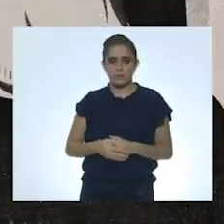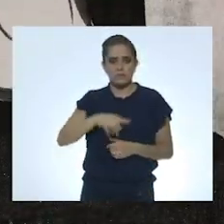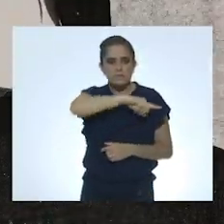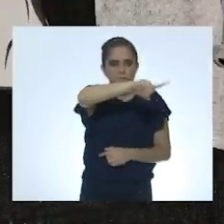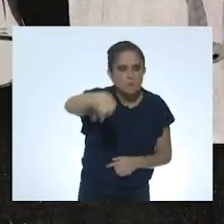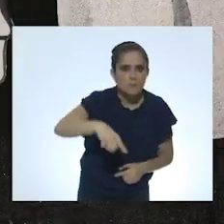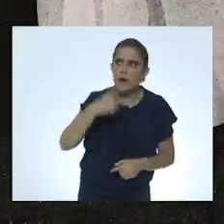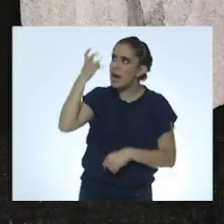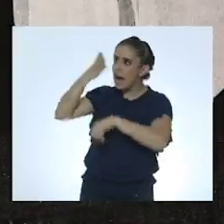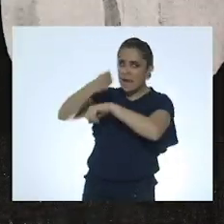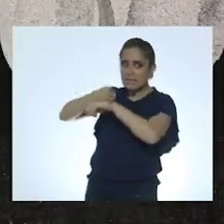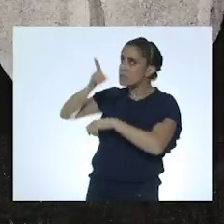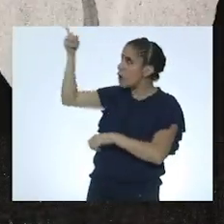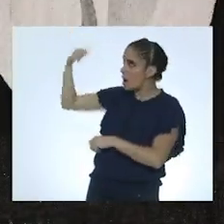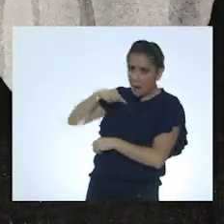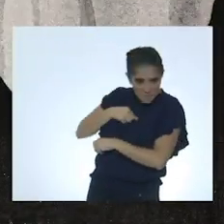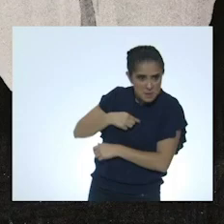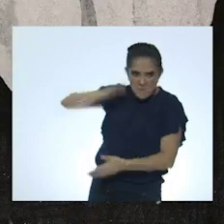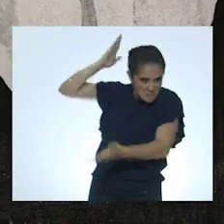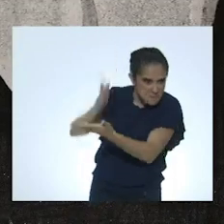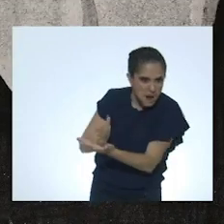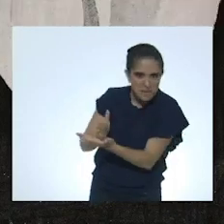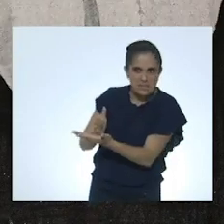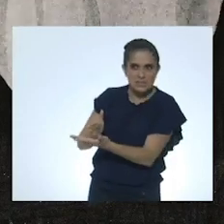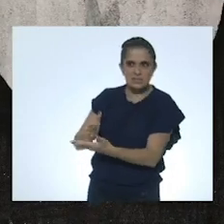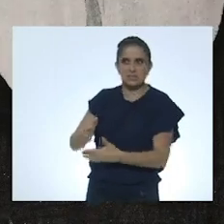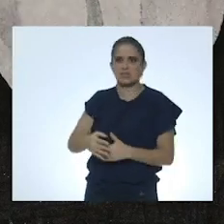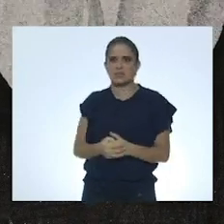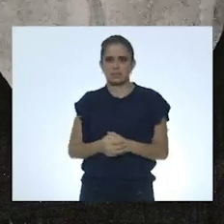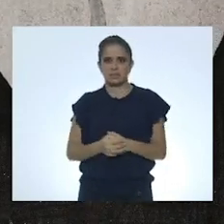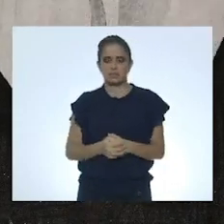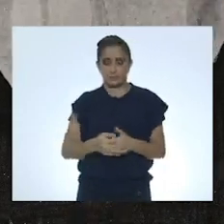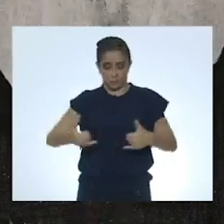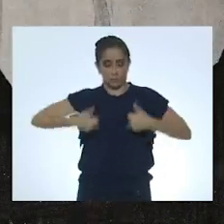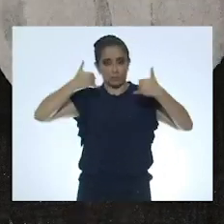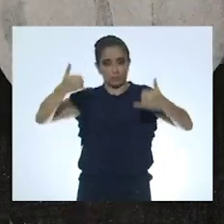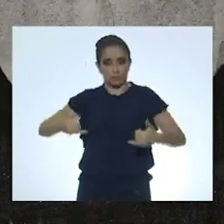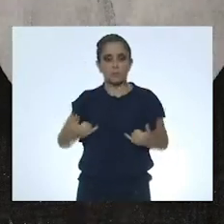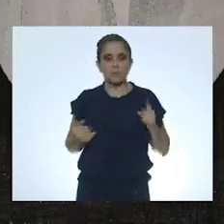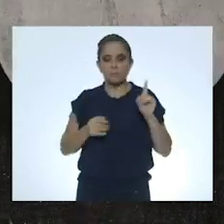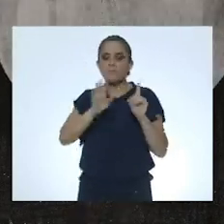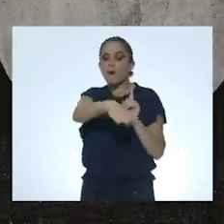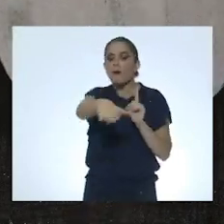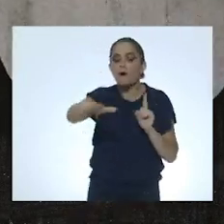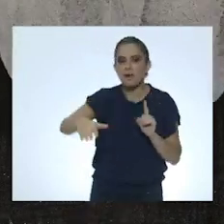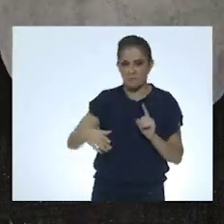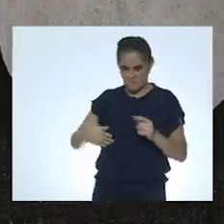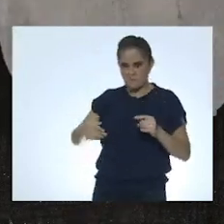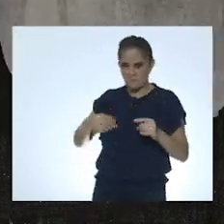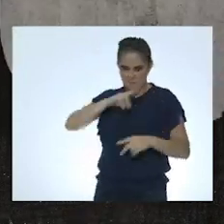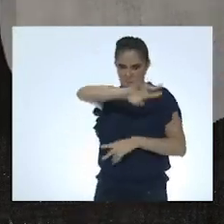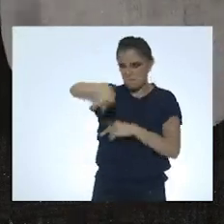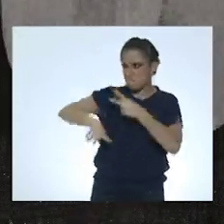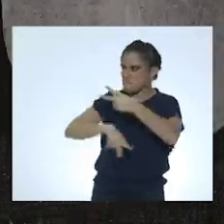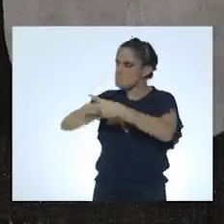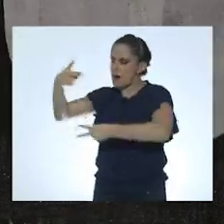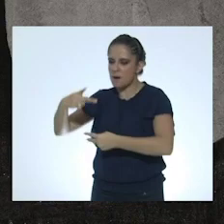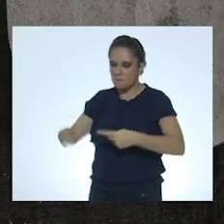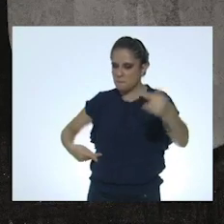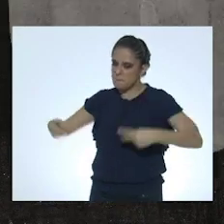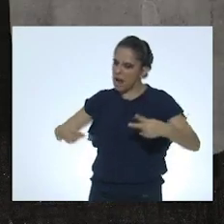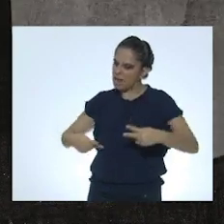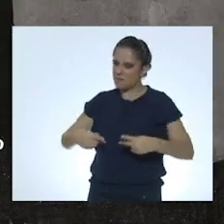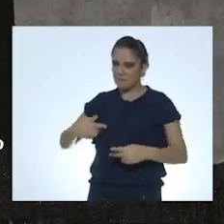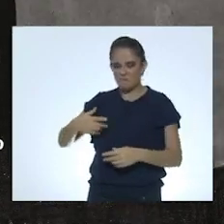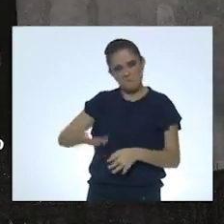kavegira ni kayaka ke. Mala sibireti badungyu na jibalu. Pindati